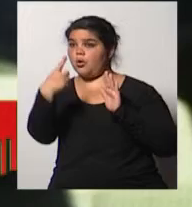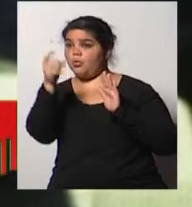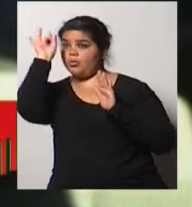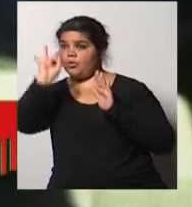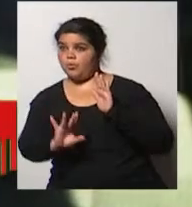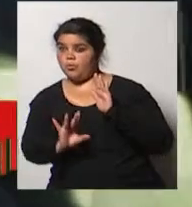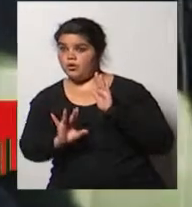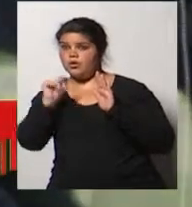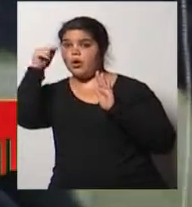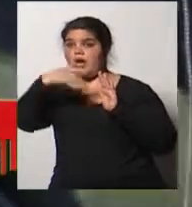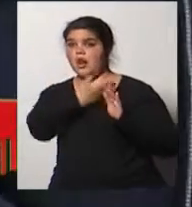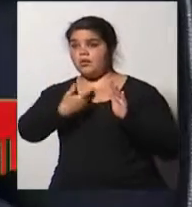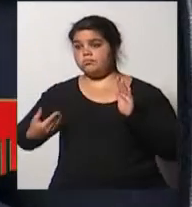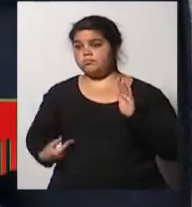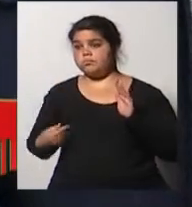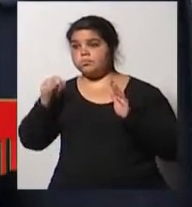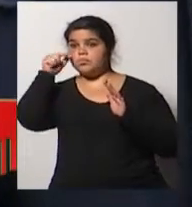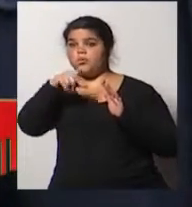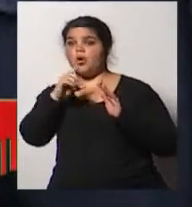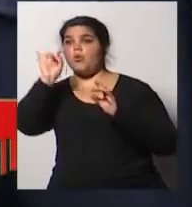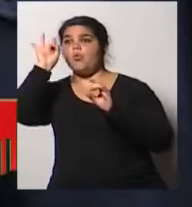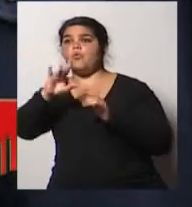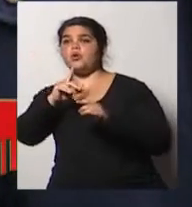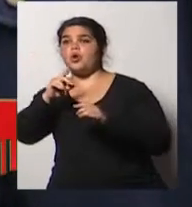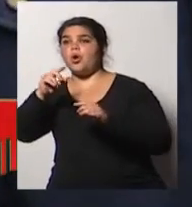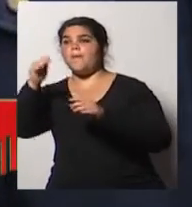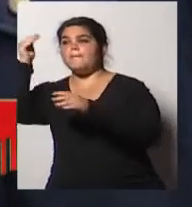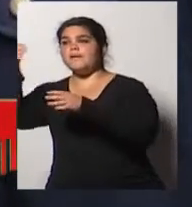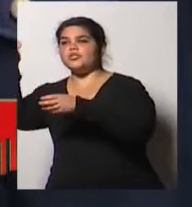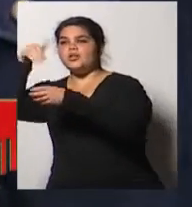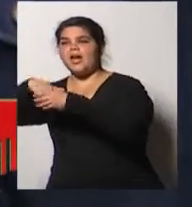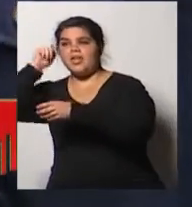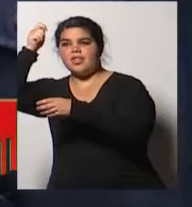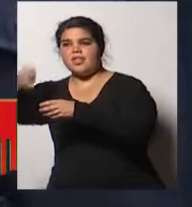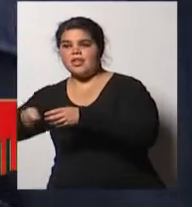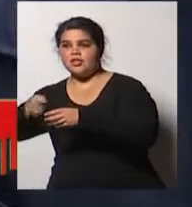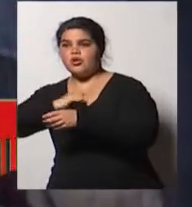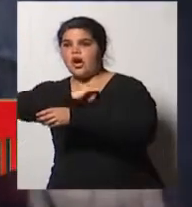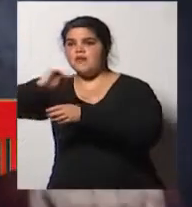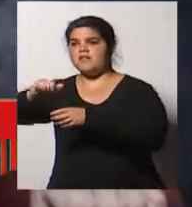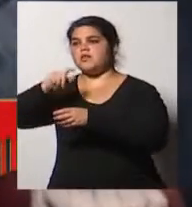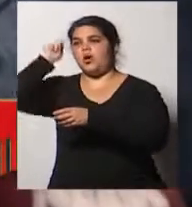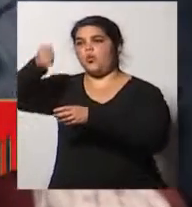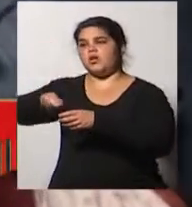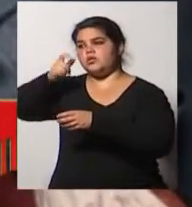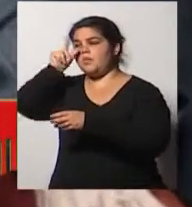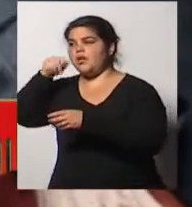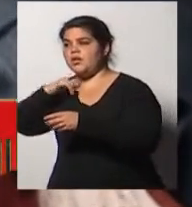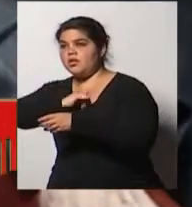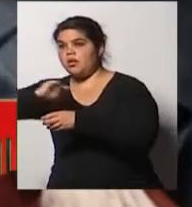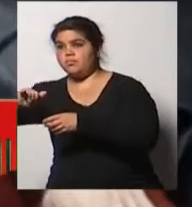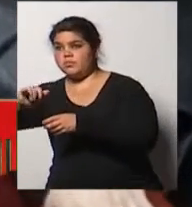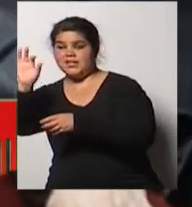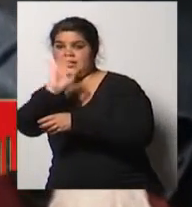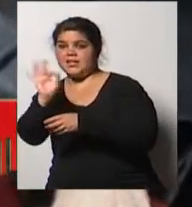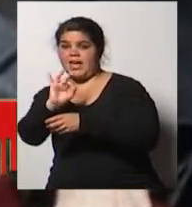asumir no modificó el número de ministros, no hizo juicio político a ninguno, no